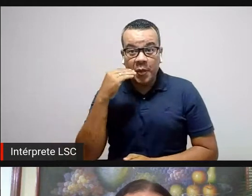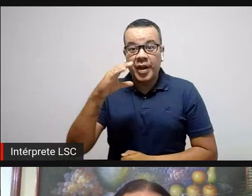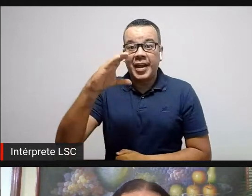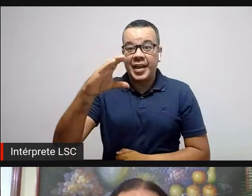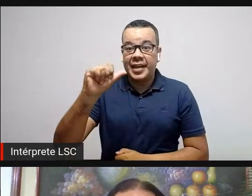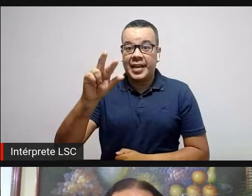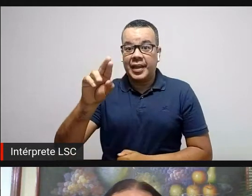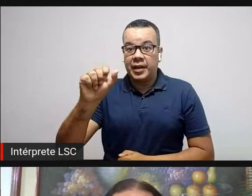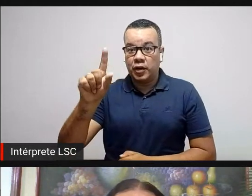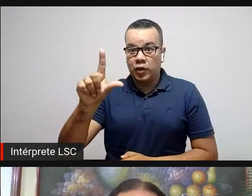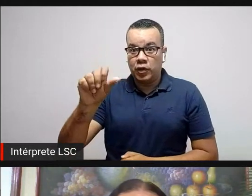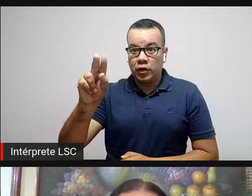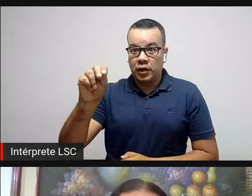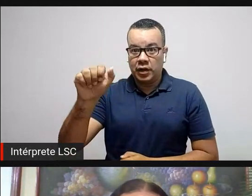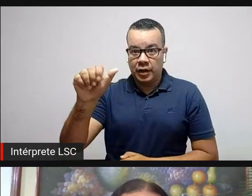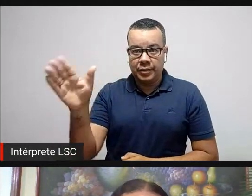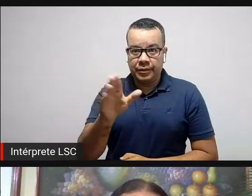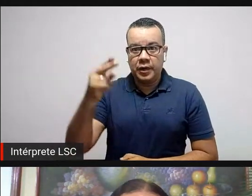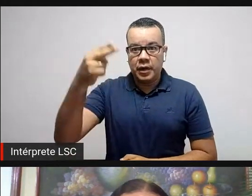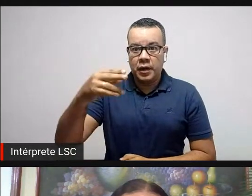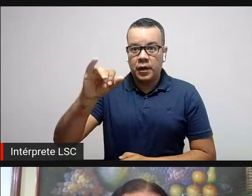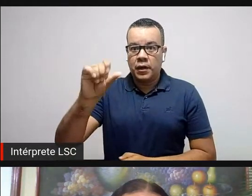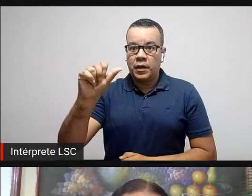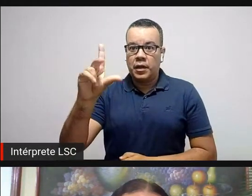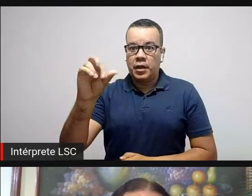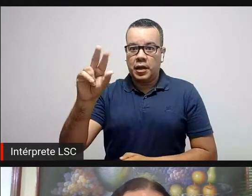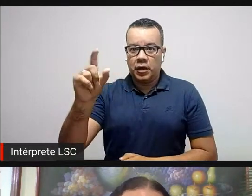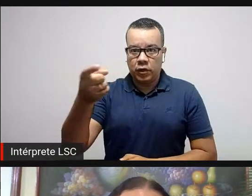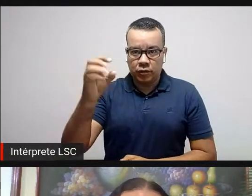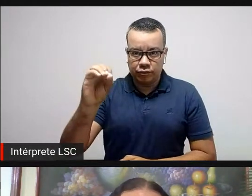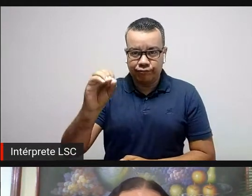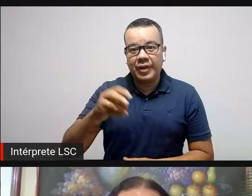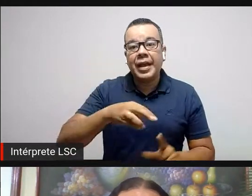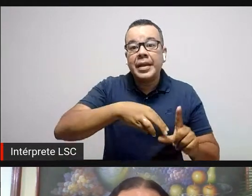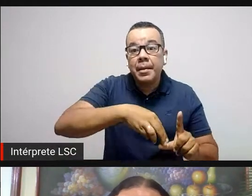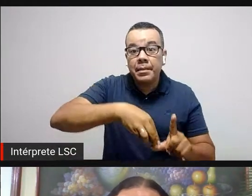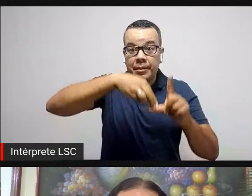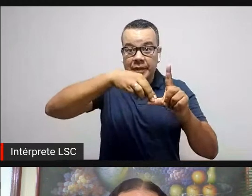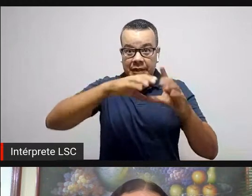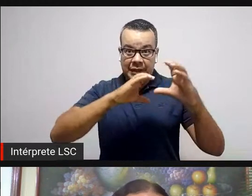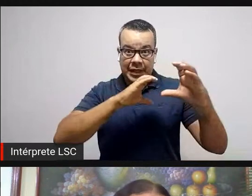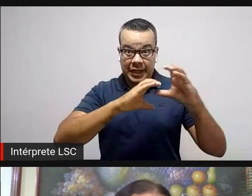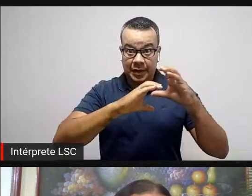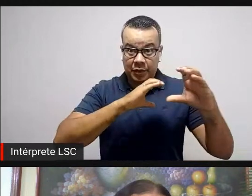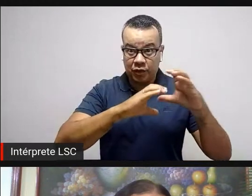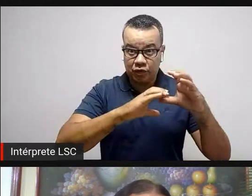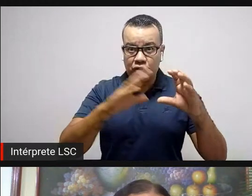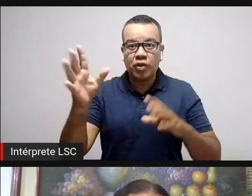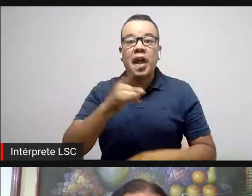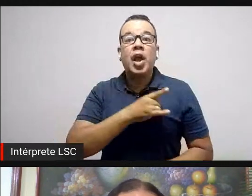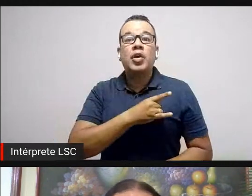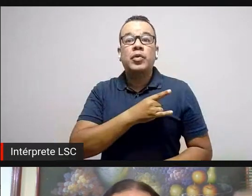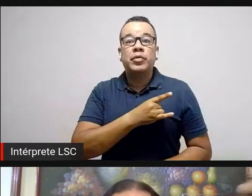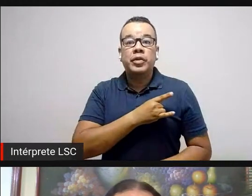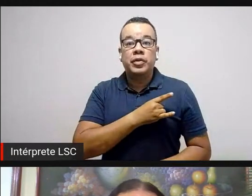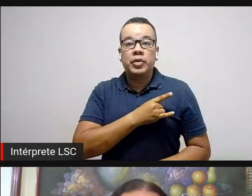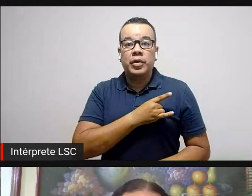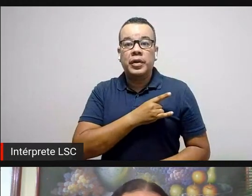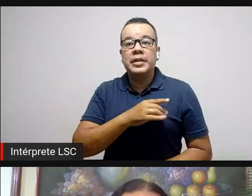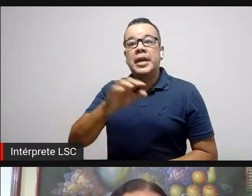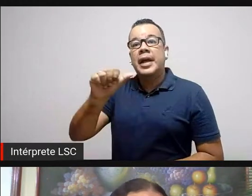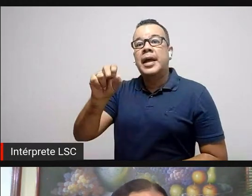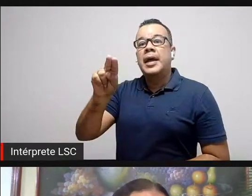investigación en estudios culturales con mención en literatura hispanoamericana de la Universidad Andina Simón Bolívar de